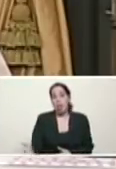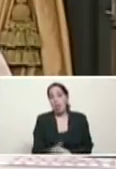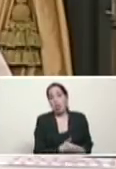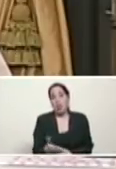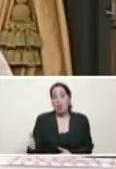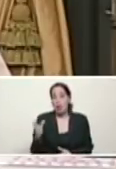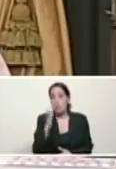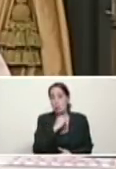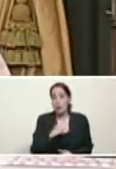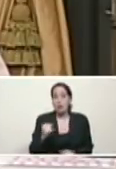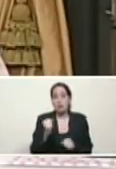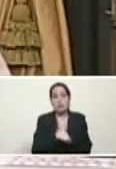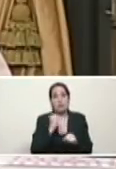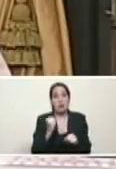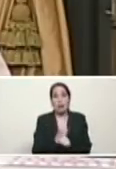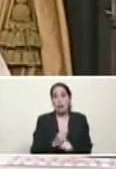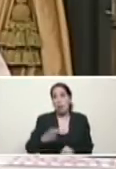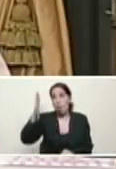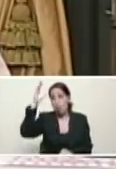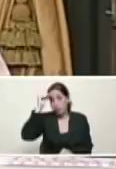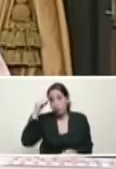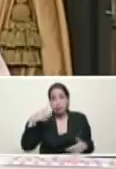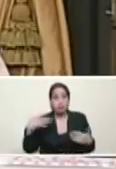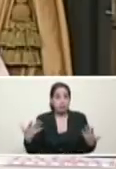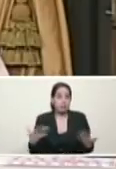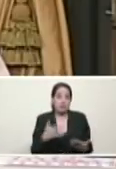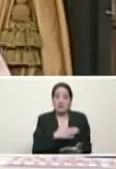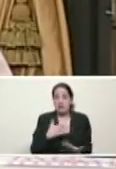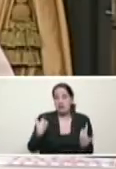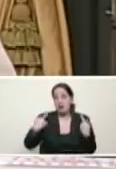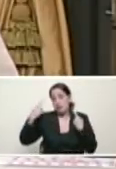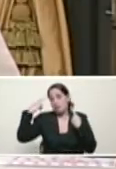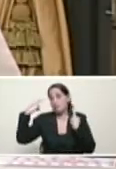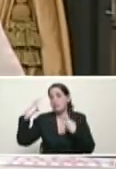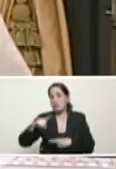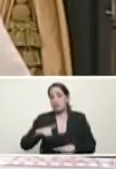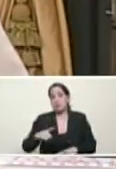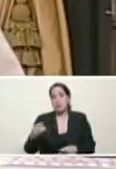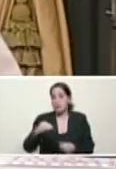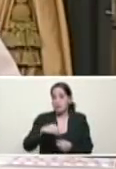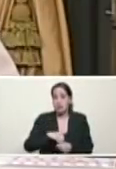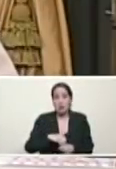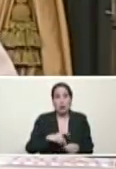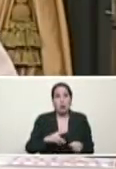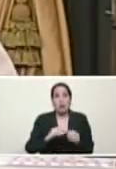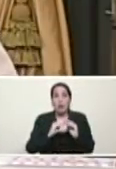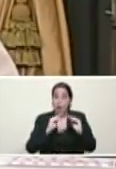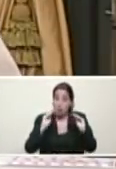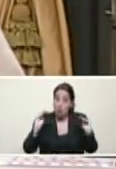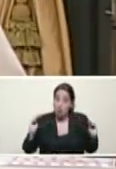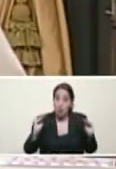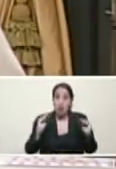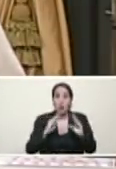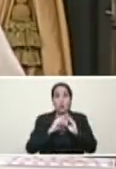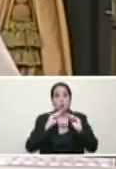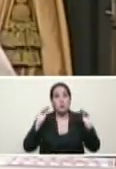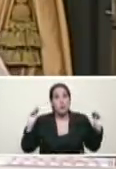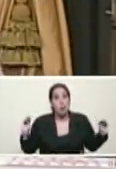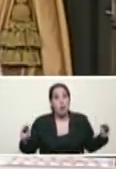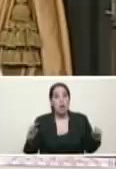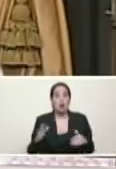incapaces, inútiles, que no han querido incorporarse a este plan. Hay que seguir llamándolos. Y yo digo